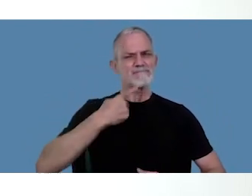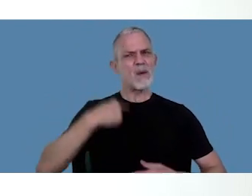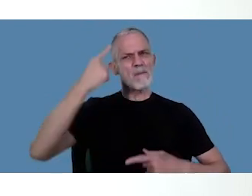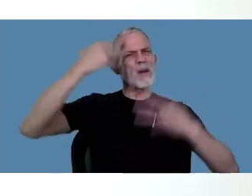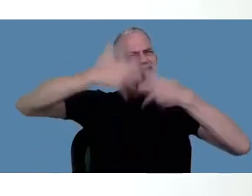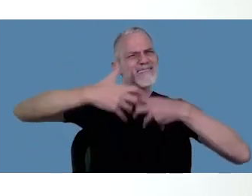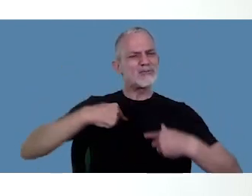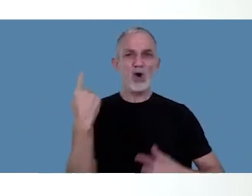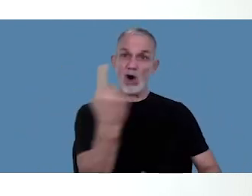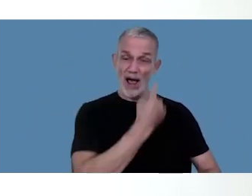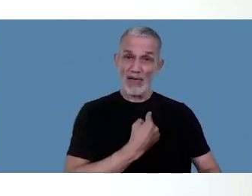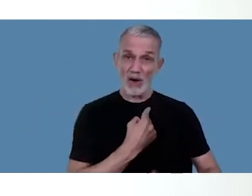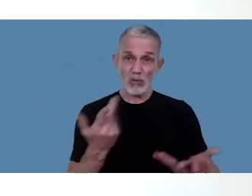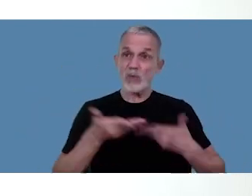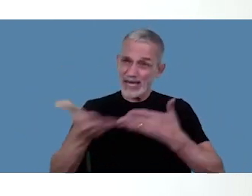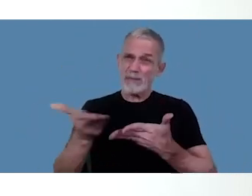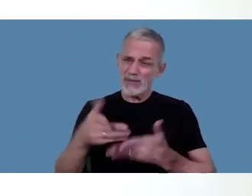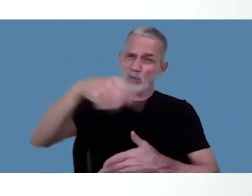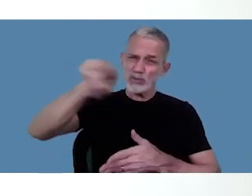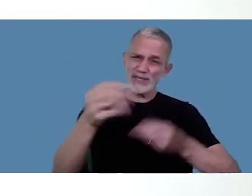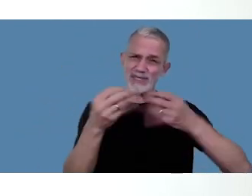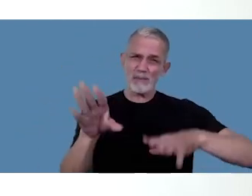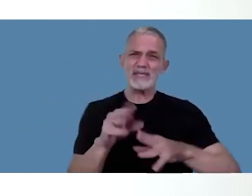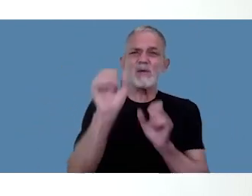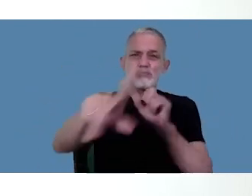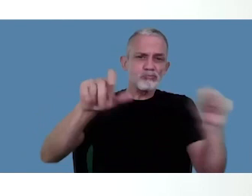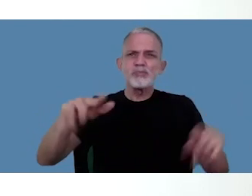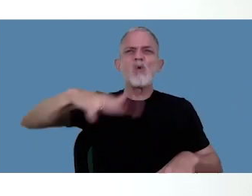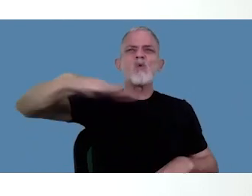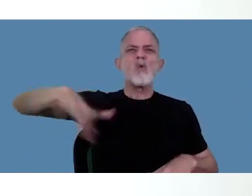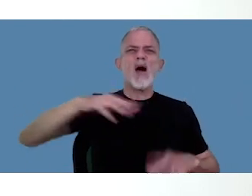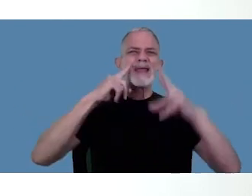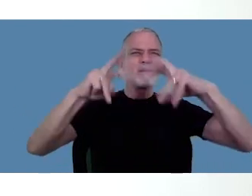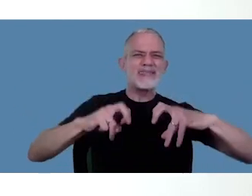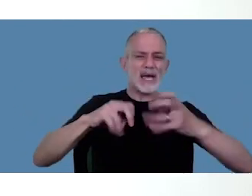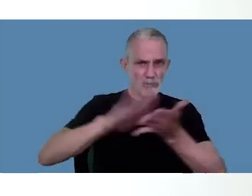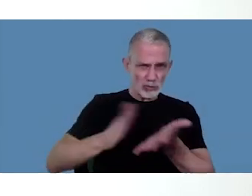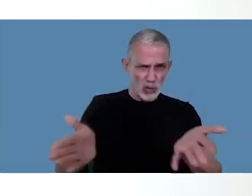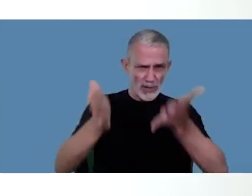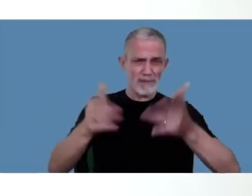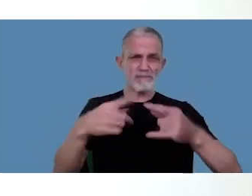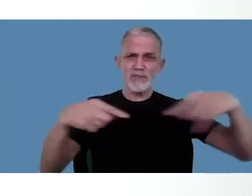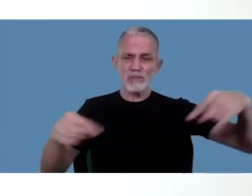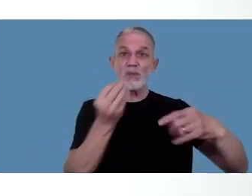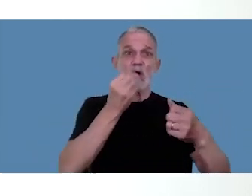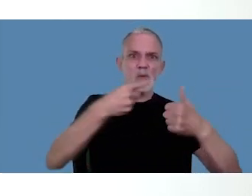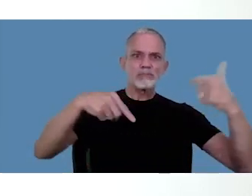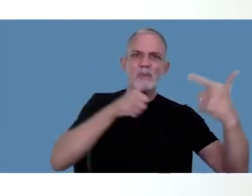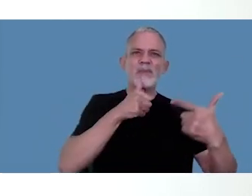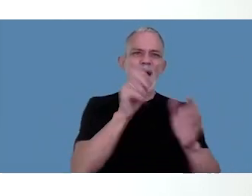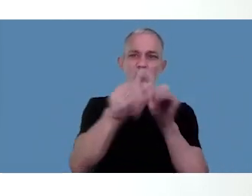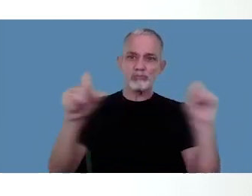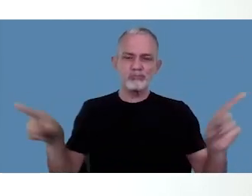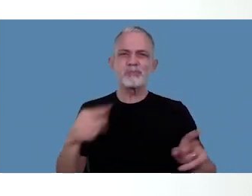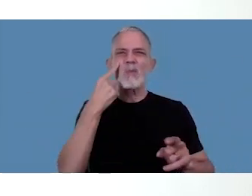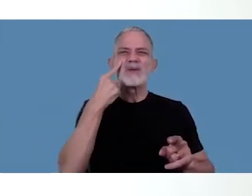cuestionarnos. Y bueno, los invito a que empiecen de manera local a investigar acerca de lo que se trabaja en cada uno de sus